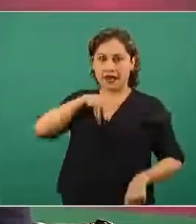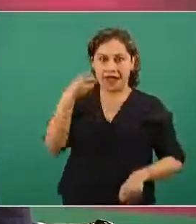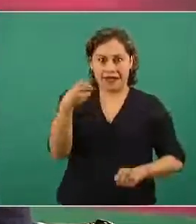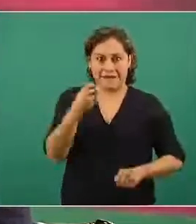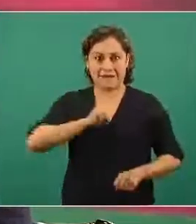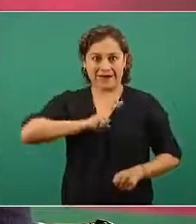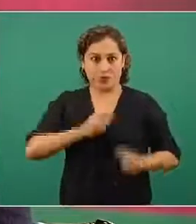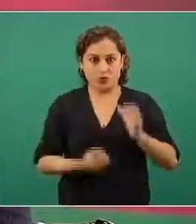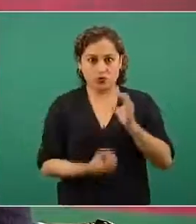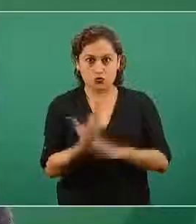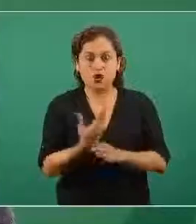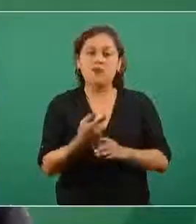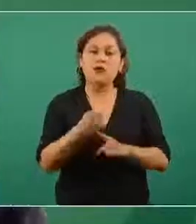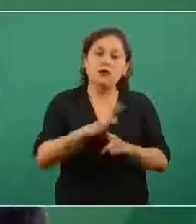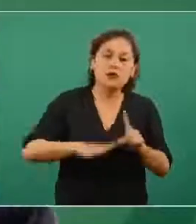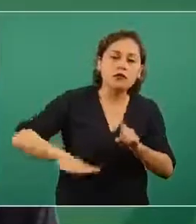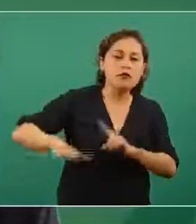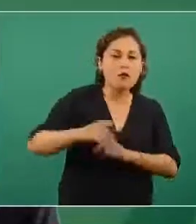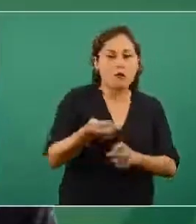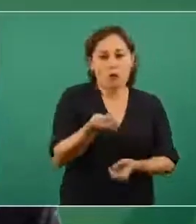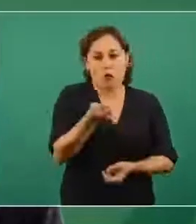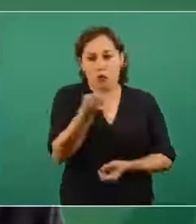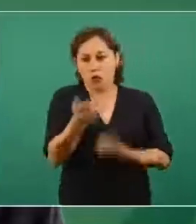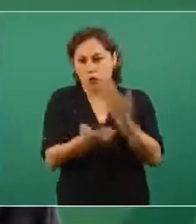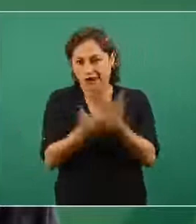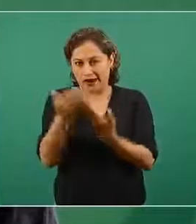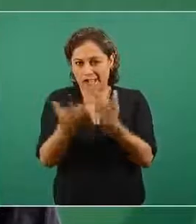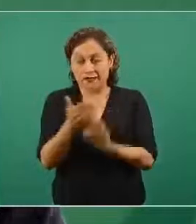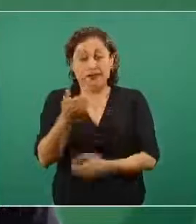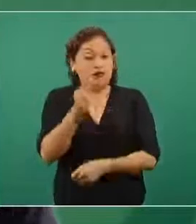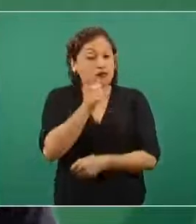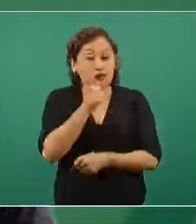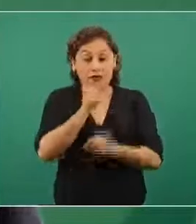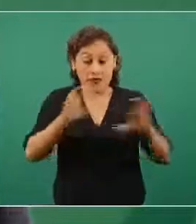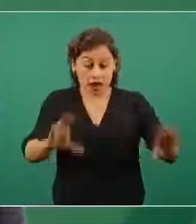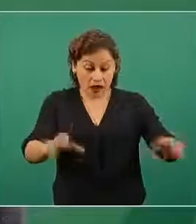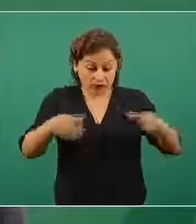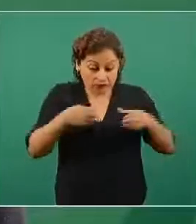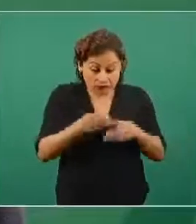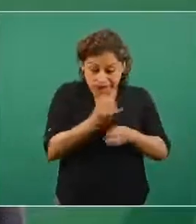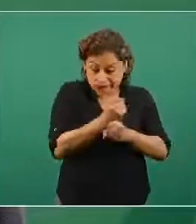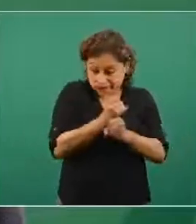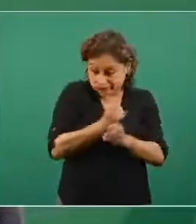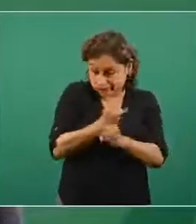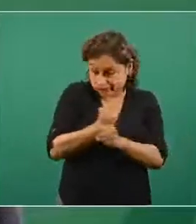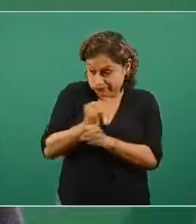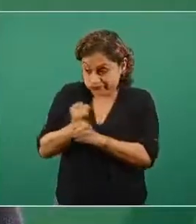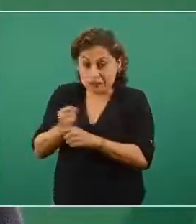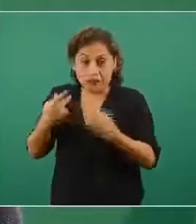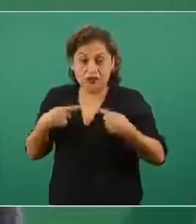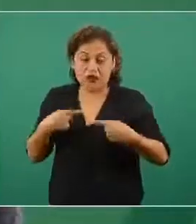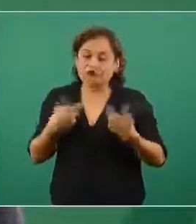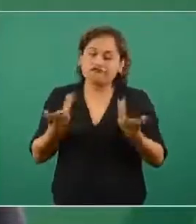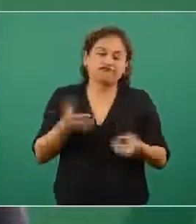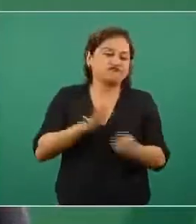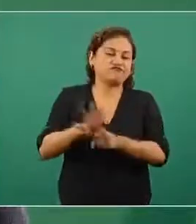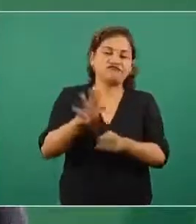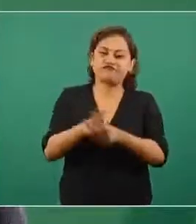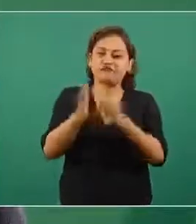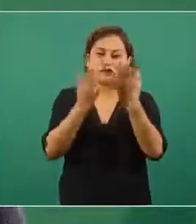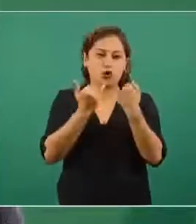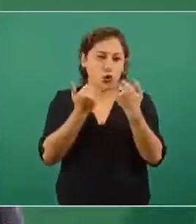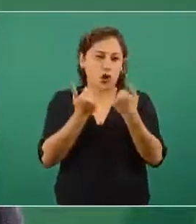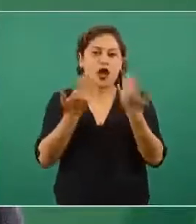secuenciaciones que se realizan para poder identificar en los grupos de estudio quién tiene y quién no tiene la variante, que en la